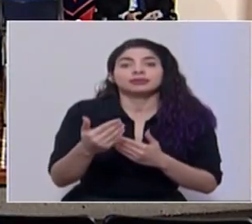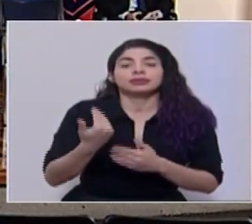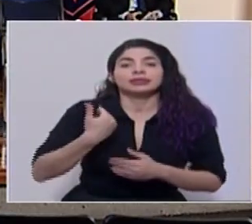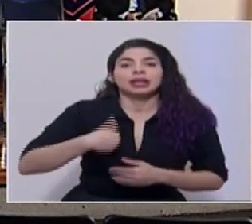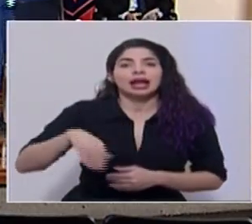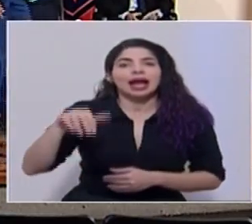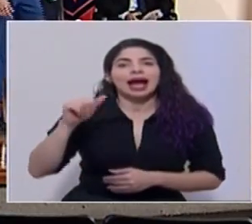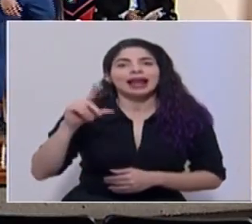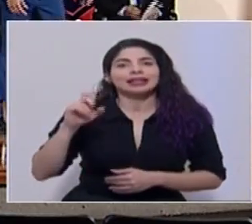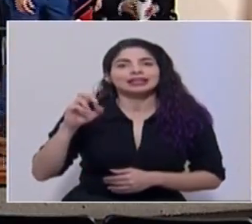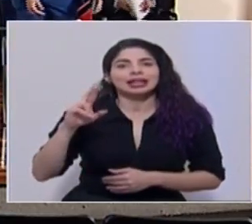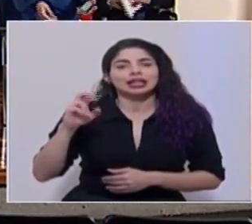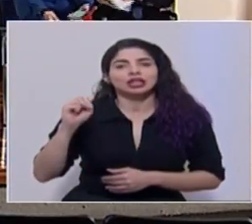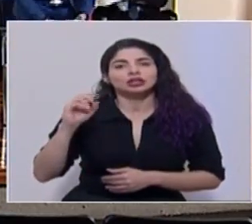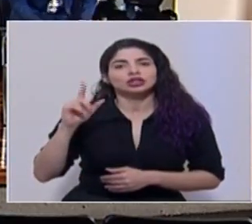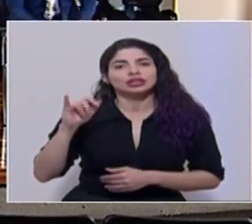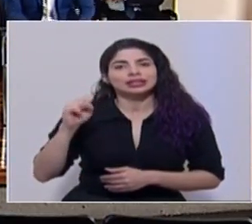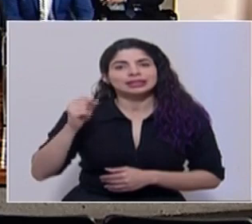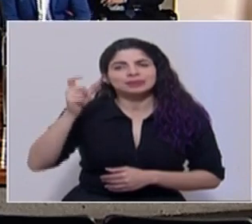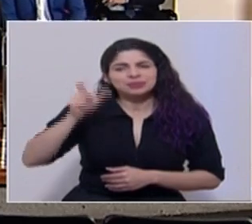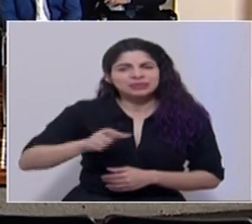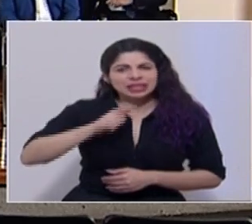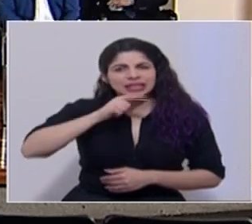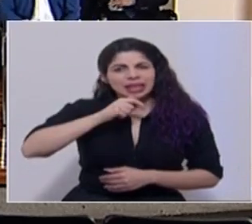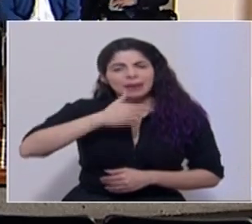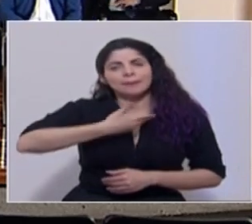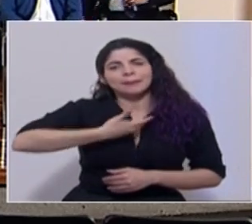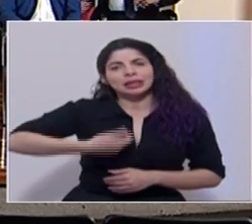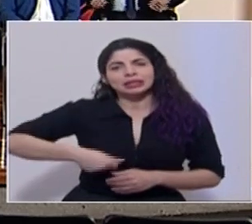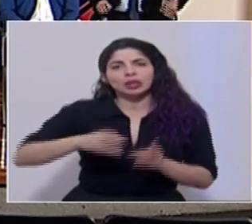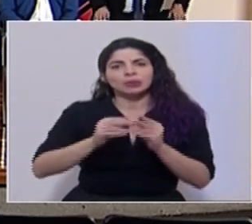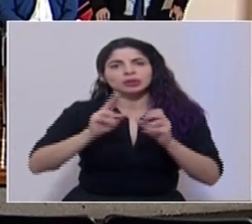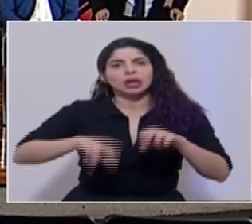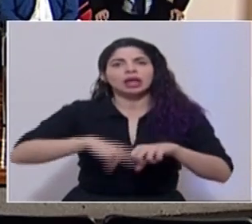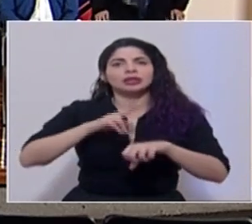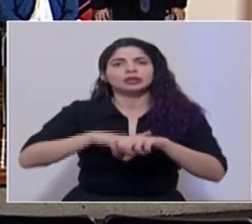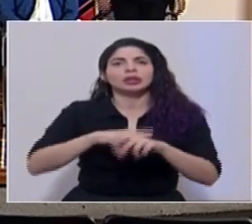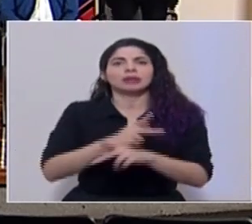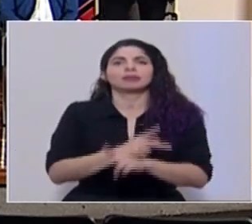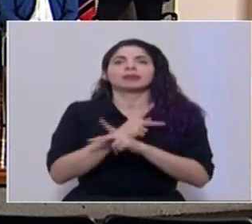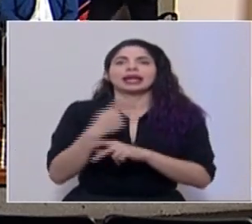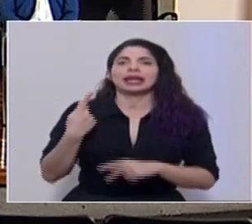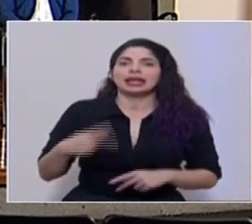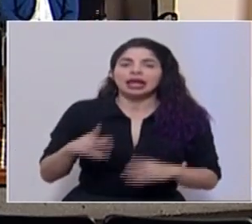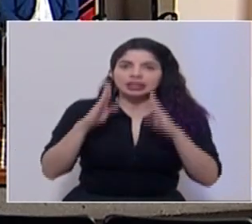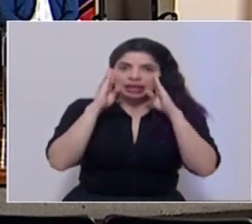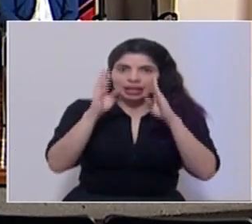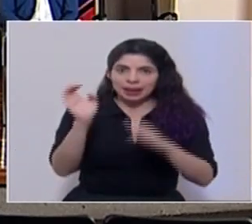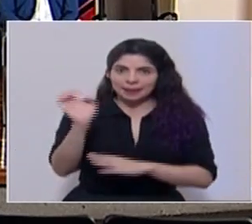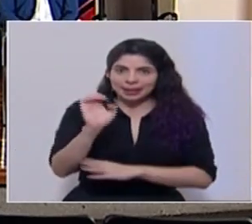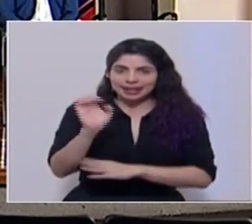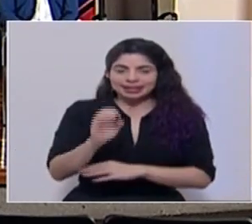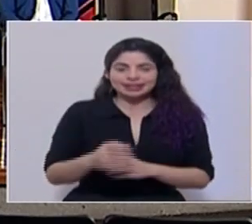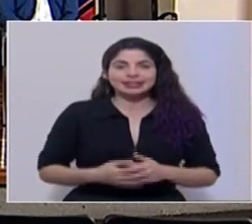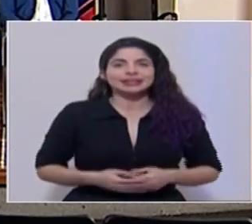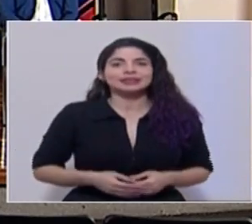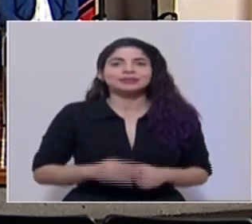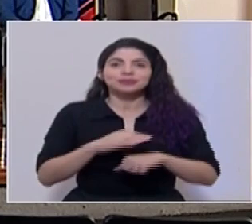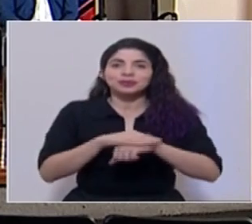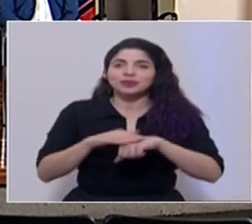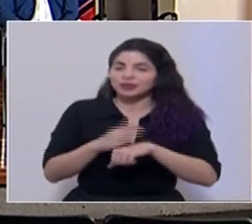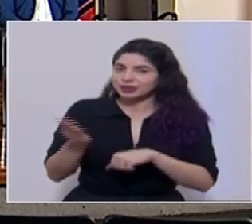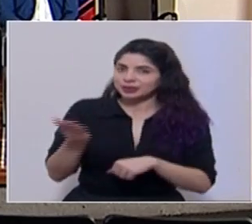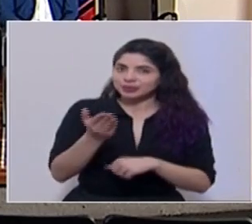el señor Alexander Solís, presidente de la Comisión Nacional de Prevención de Riesgos y Atención de Emergencias. Por